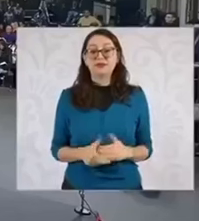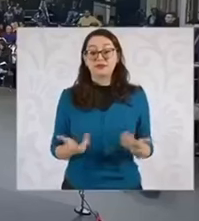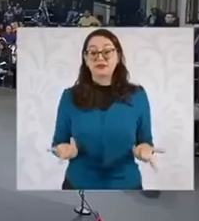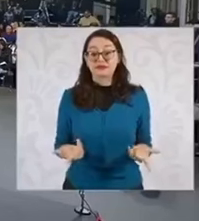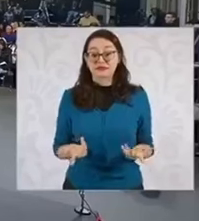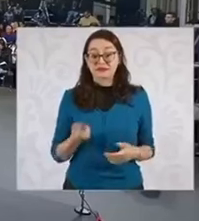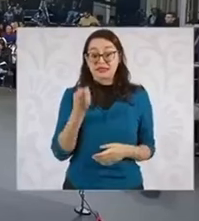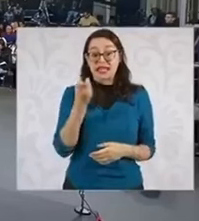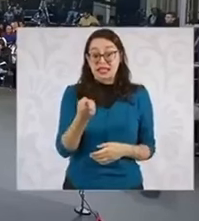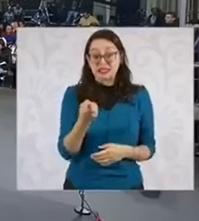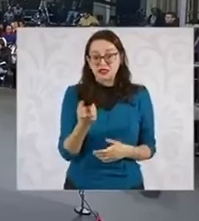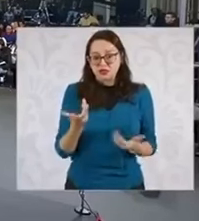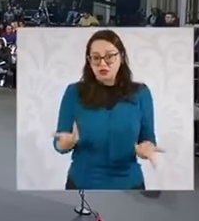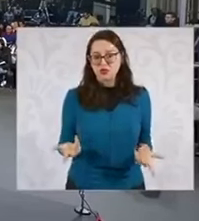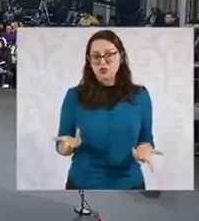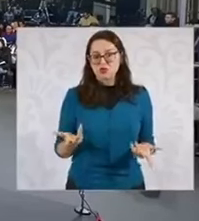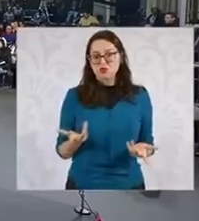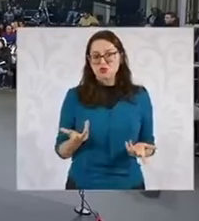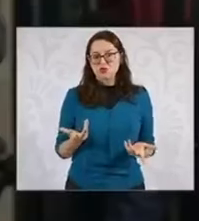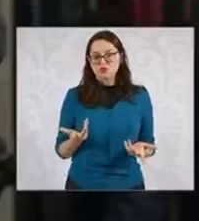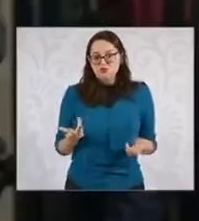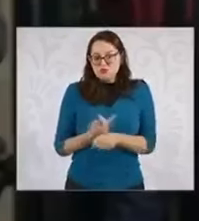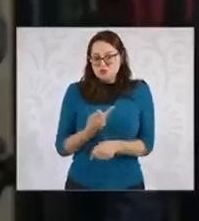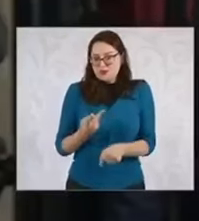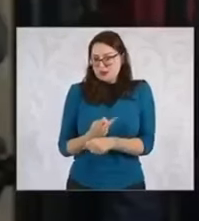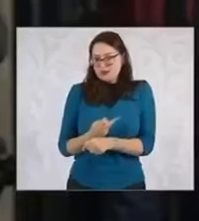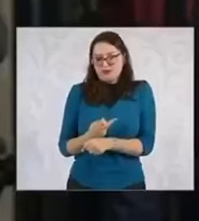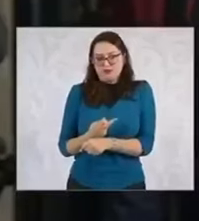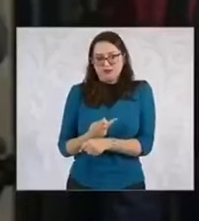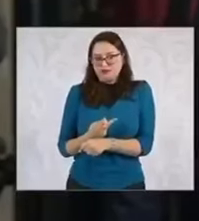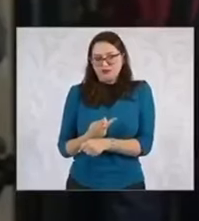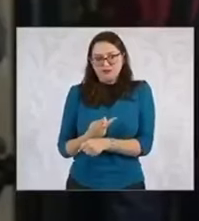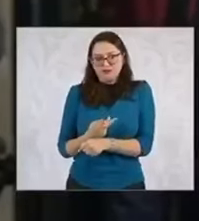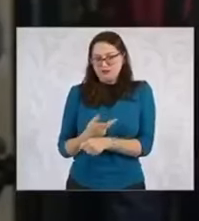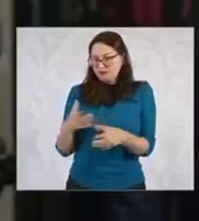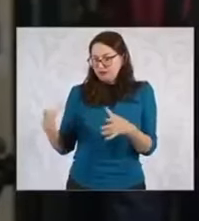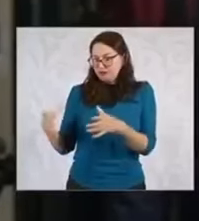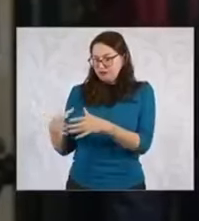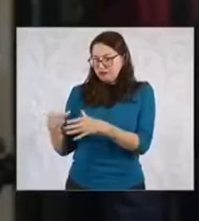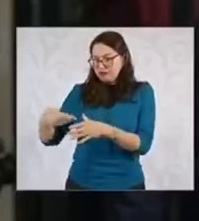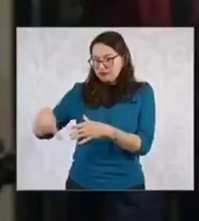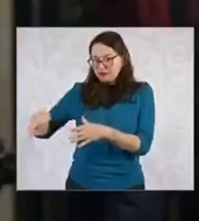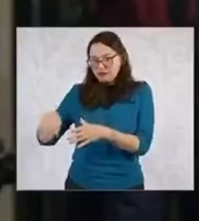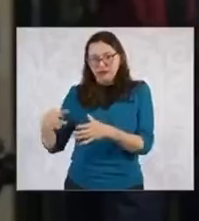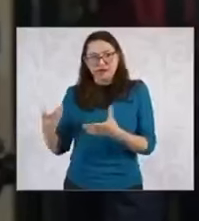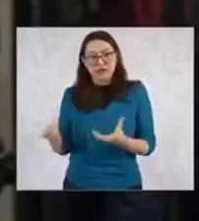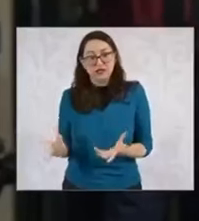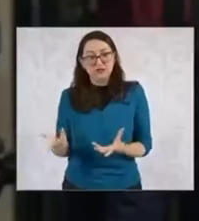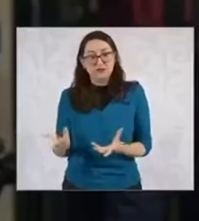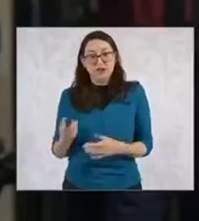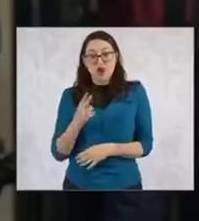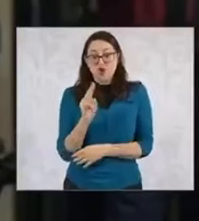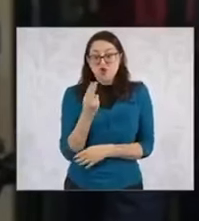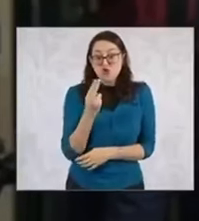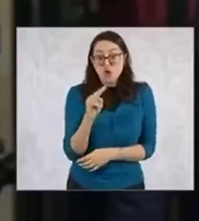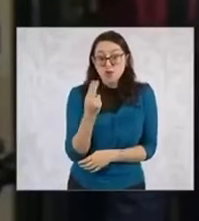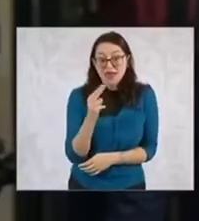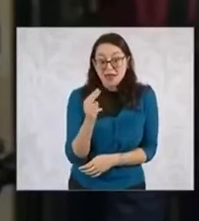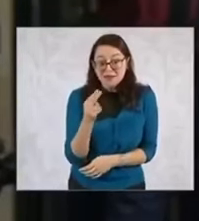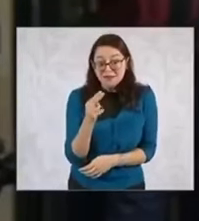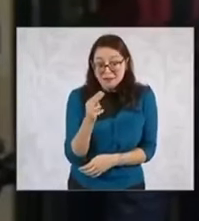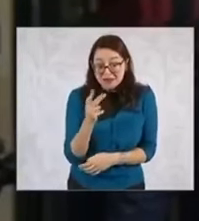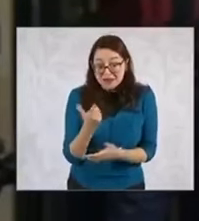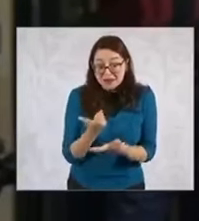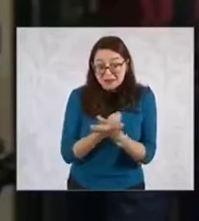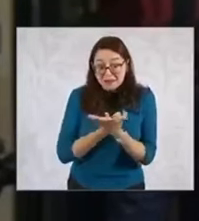actuar el Consejo de la Judicatura, porque pues prácticamente en el mes de noviembre ellos van a recibir un bono, uno de